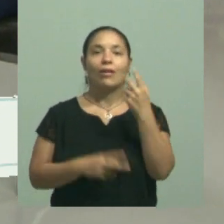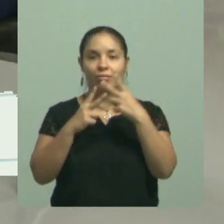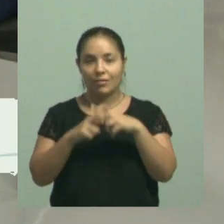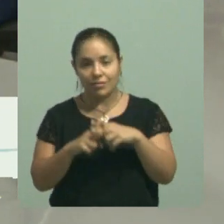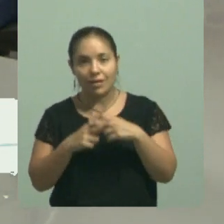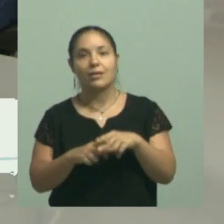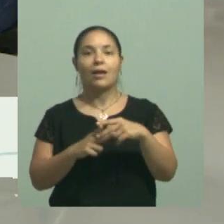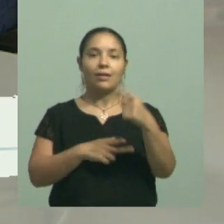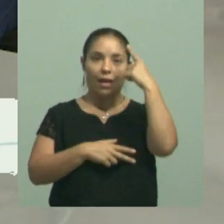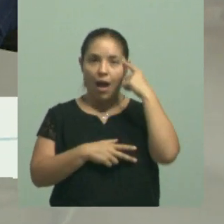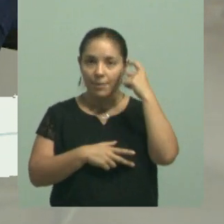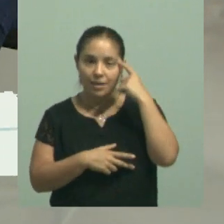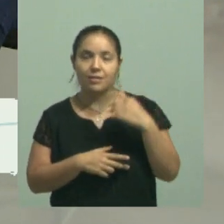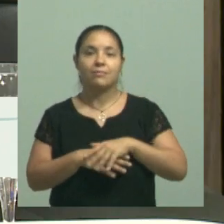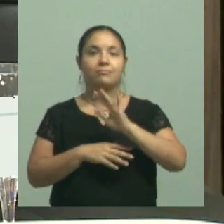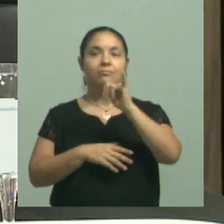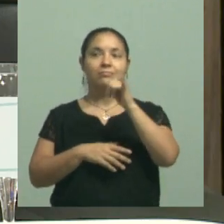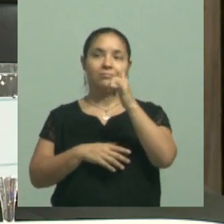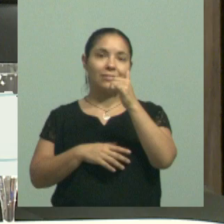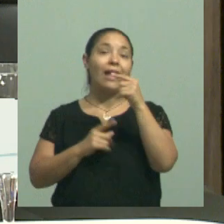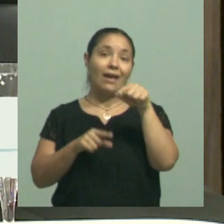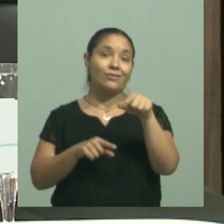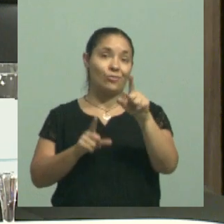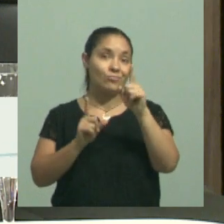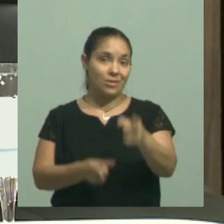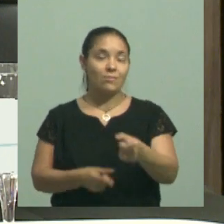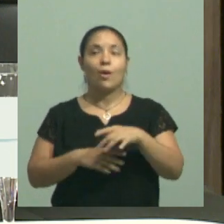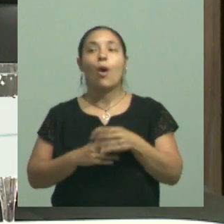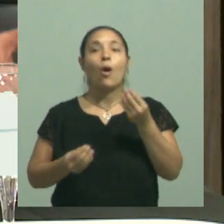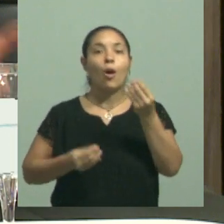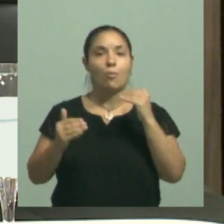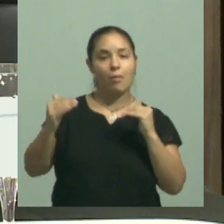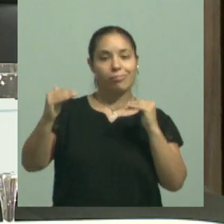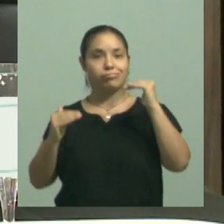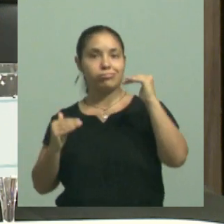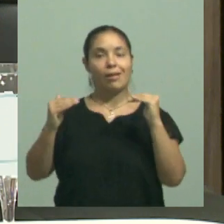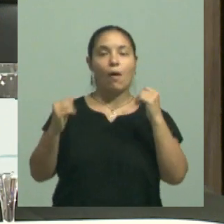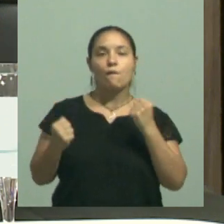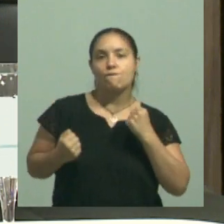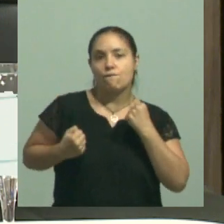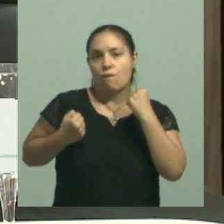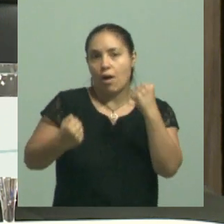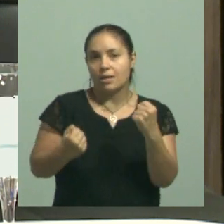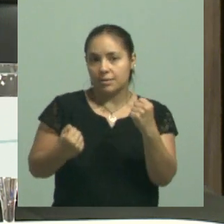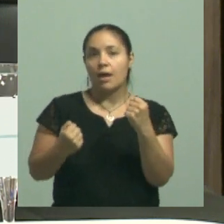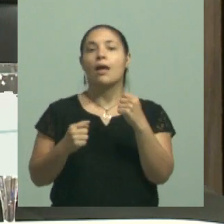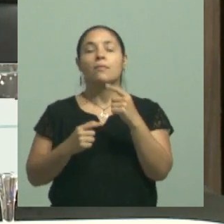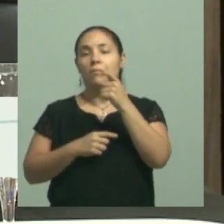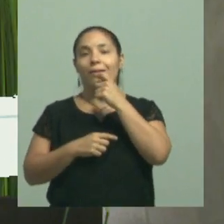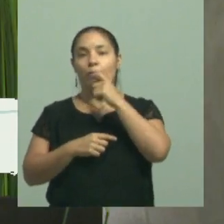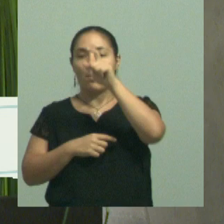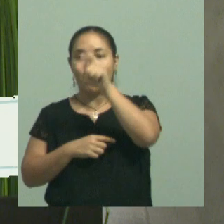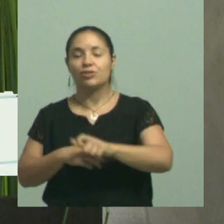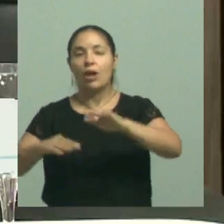de formación. Sí, eso es lo que tratamos de mostrarles. Cómo equilibramos en cierta manera la fuerza de quien te ataca con alguien que no hace nunca